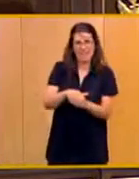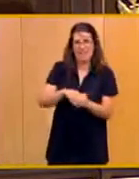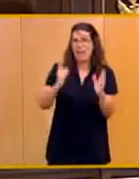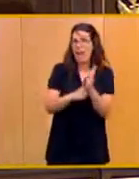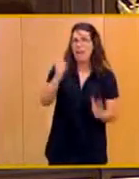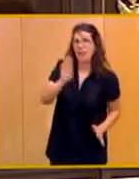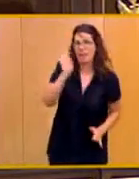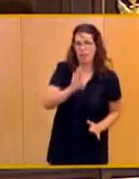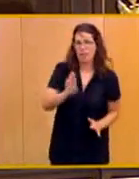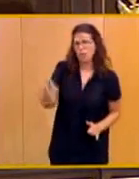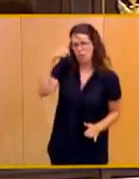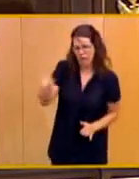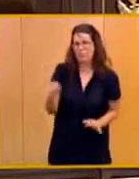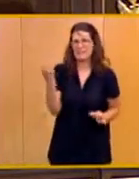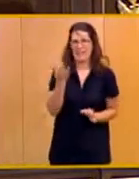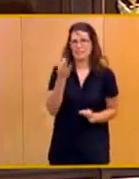políticamente